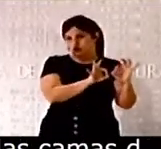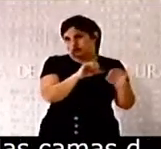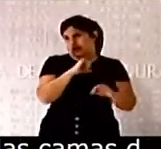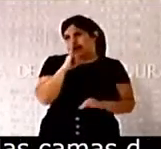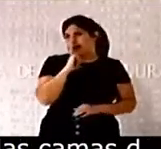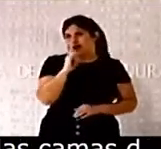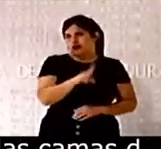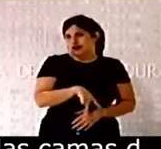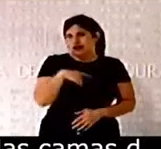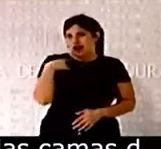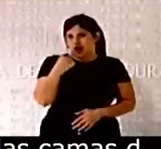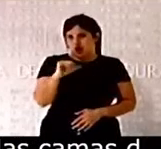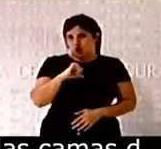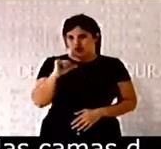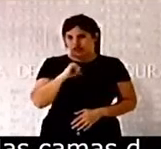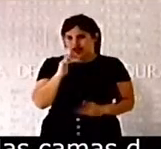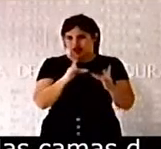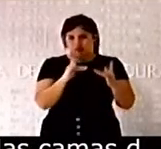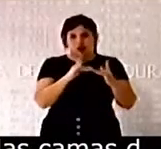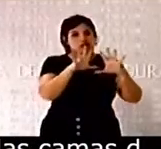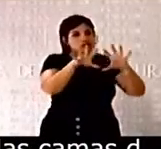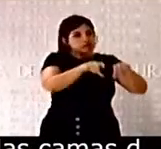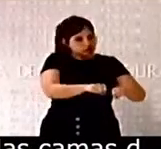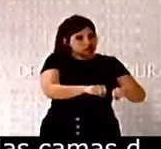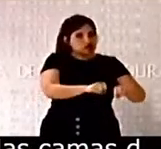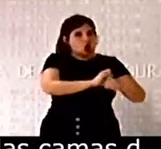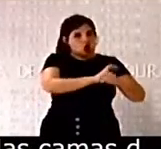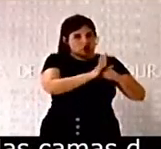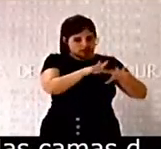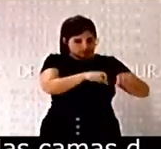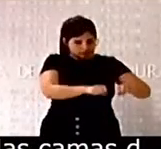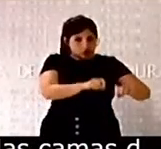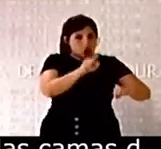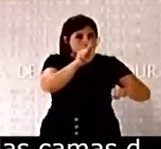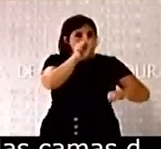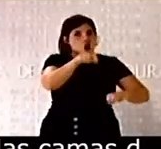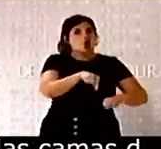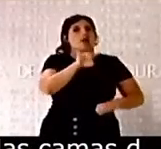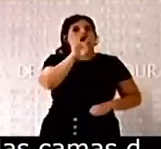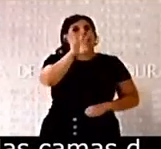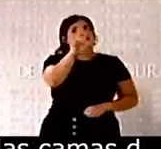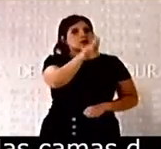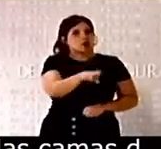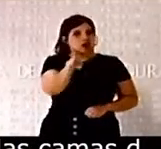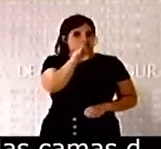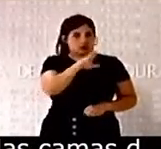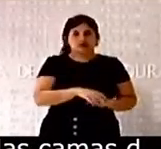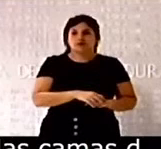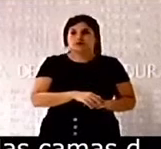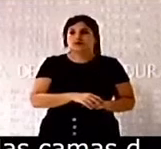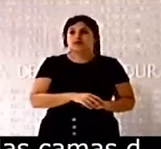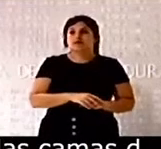general, ocupadas por pacientes COVID, un 1,15%, repito, frente a un